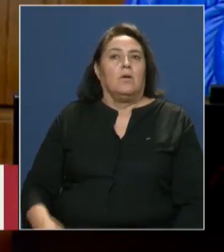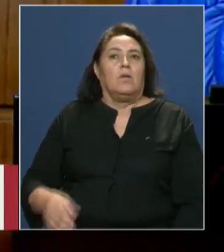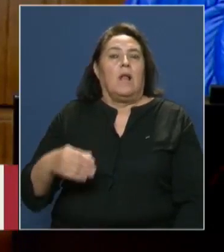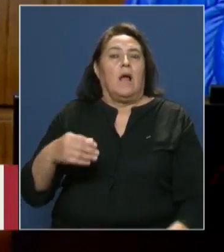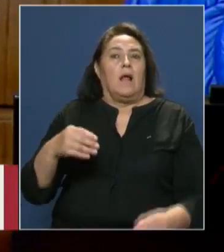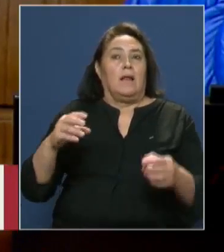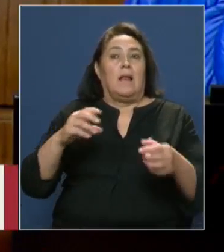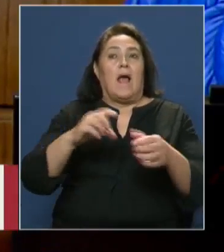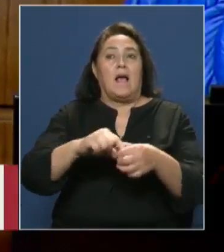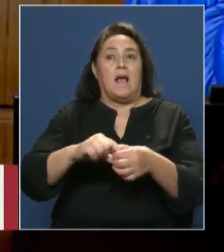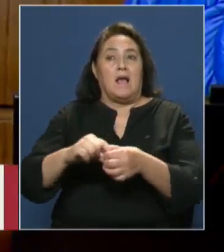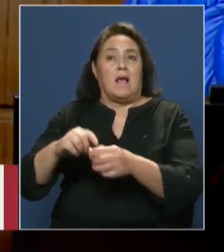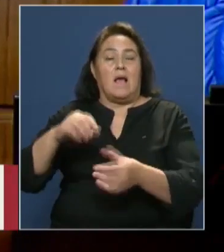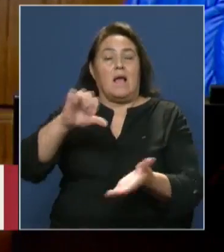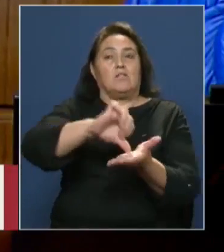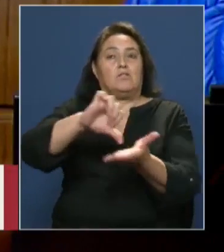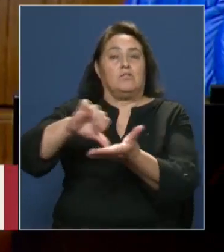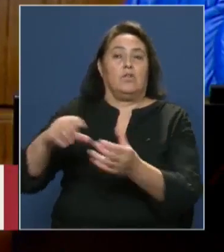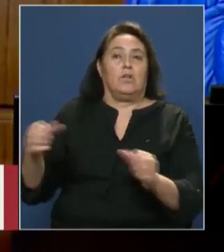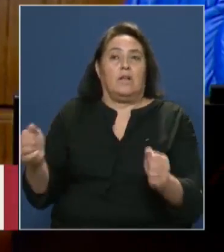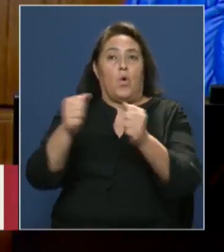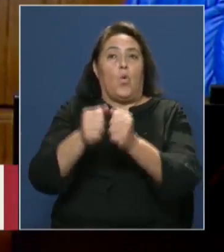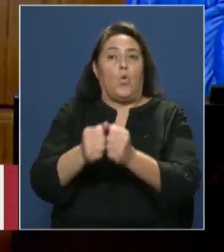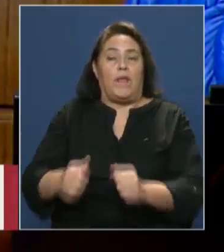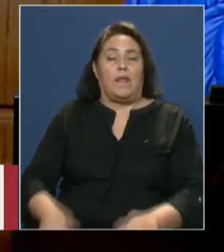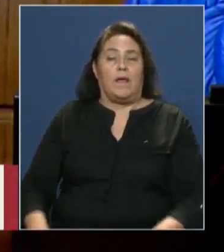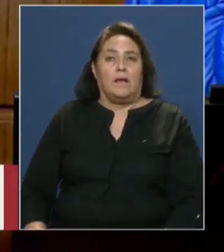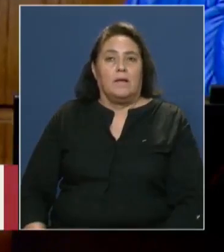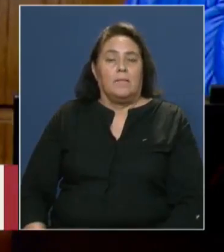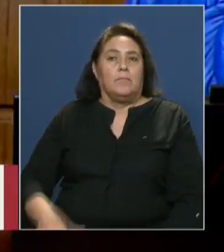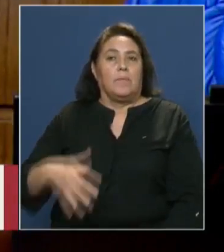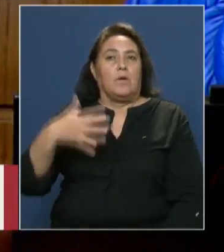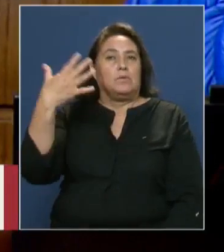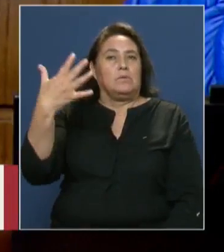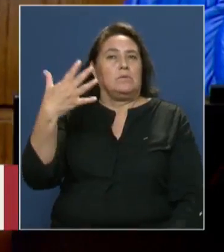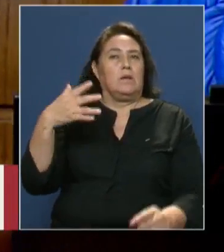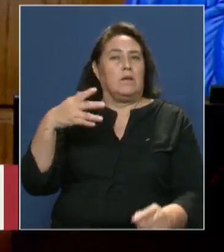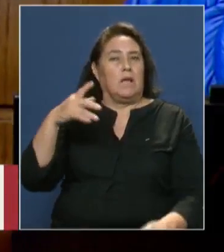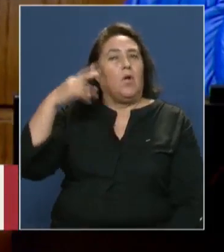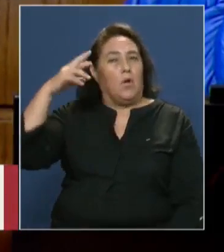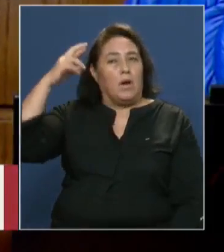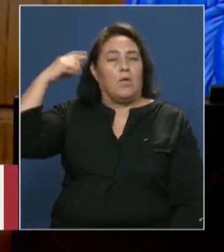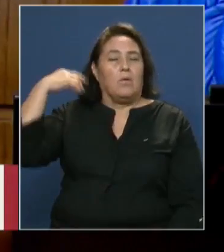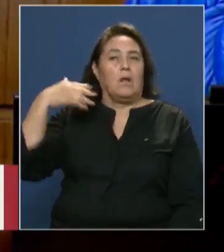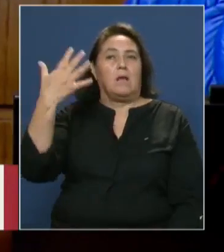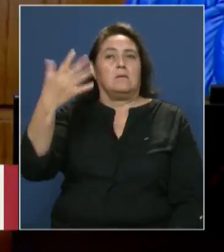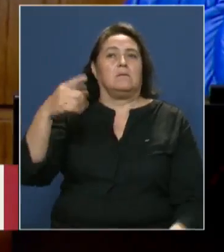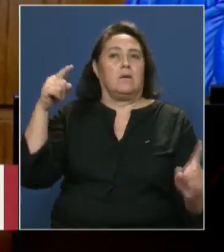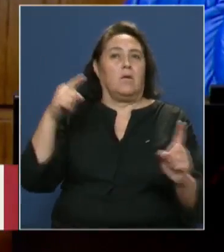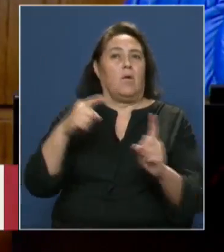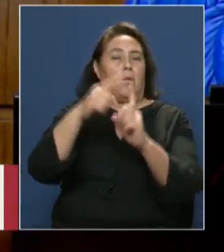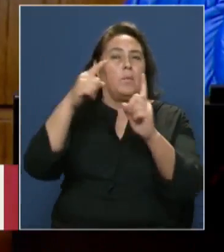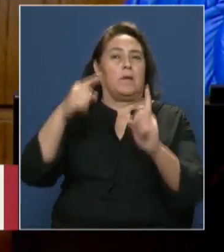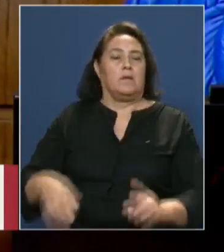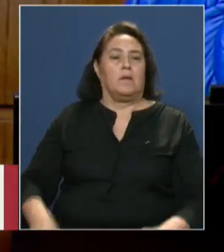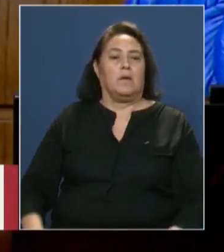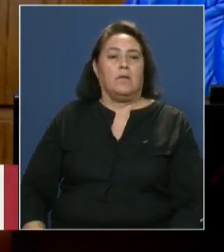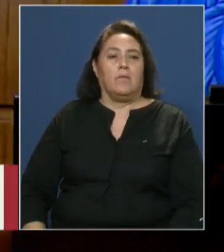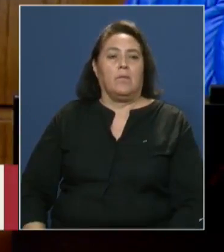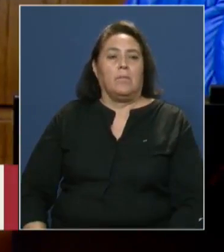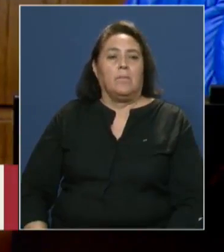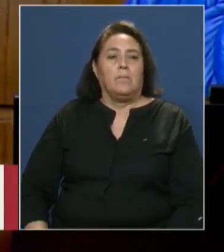Unidas. Yo quisiera recordar los 5 objetivos que movieron a esta marcha mundial por la paz y la no